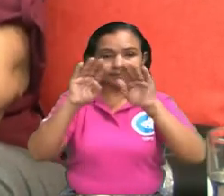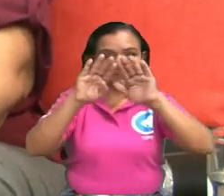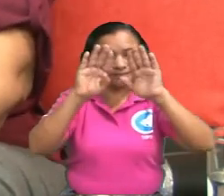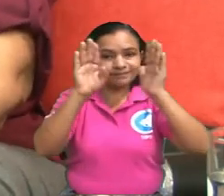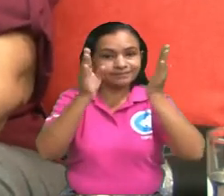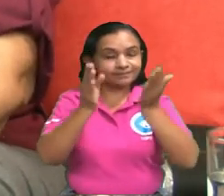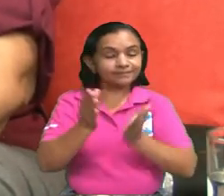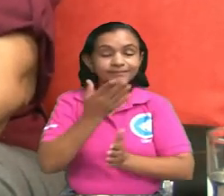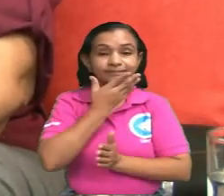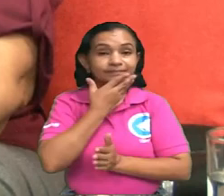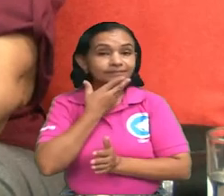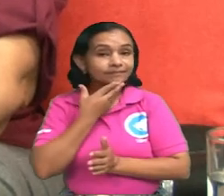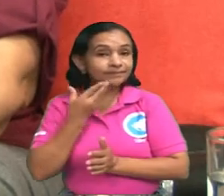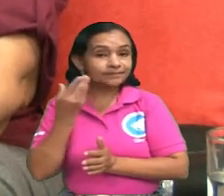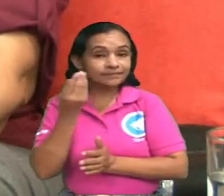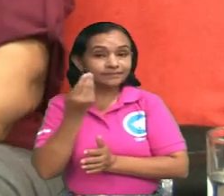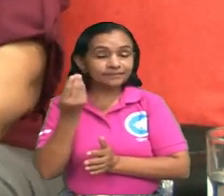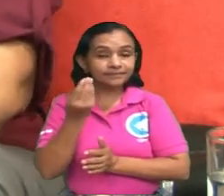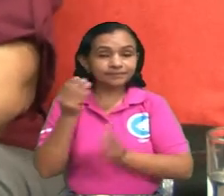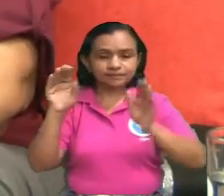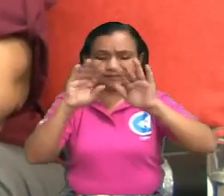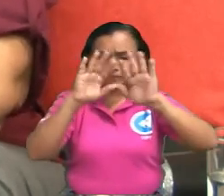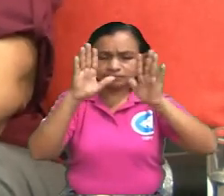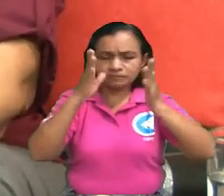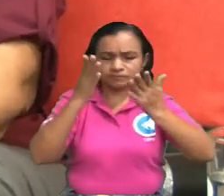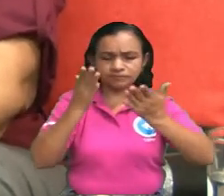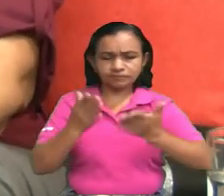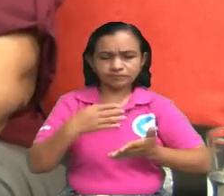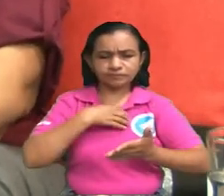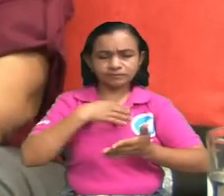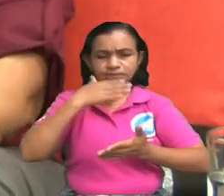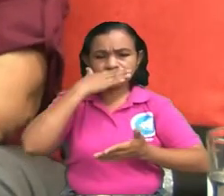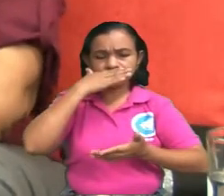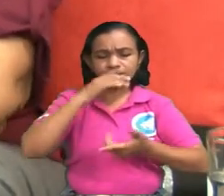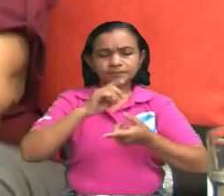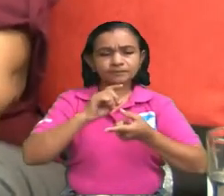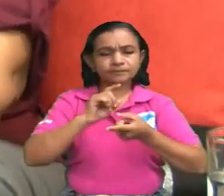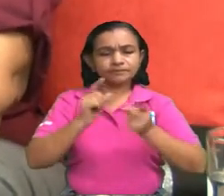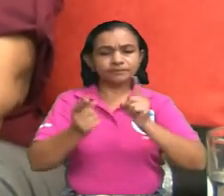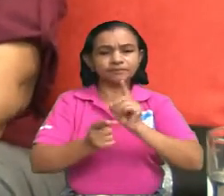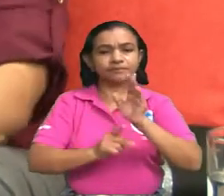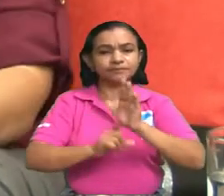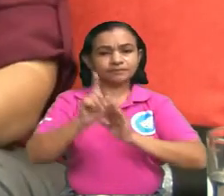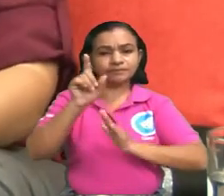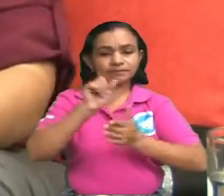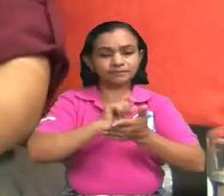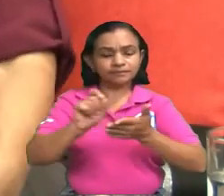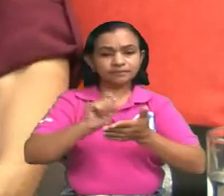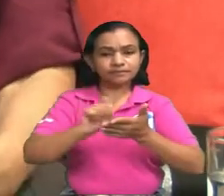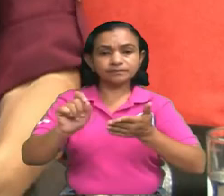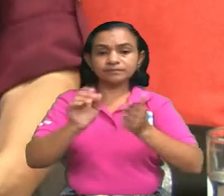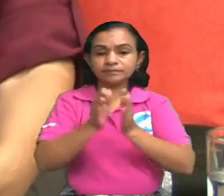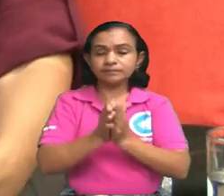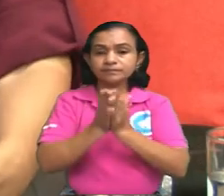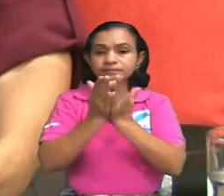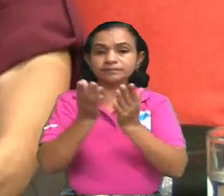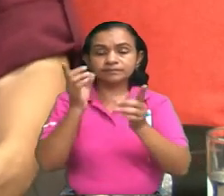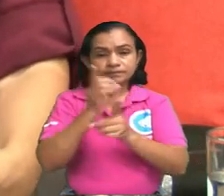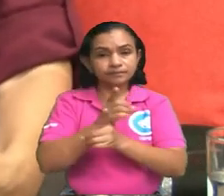jóvenes, que es La mujer y la revolución, okay, uno de sus escritos. Entonces creo que debemos de